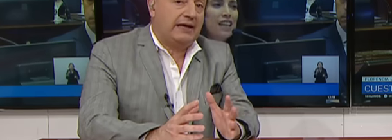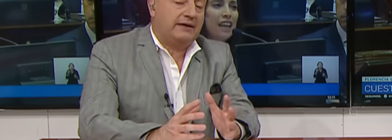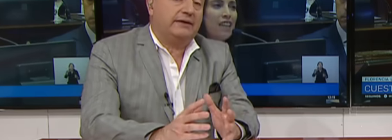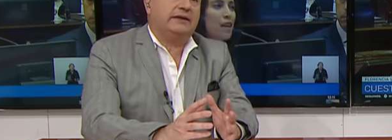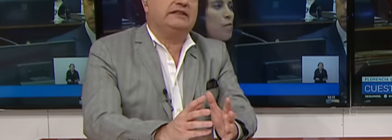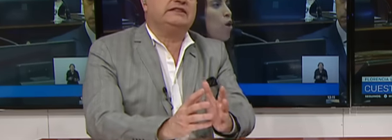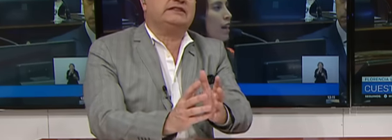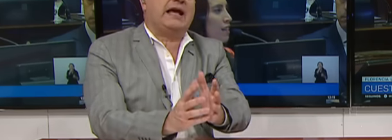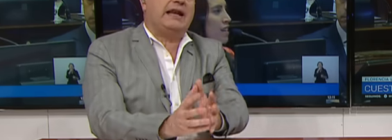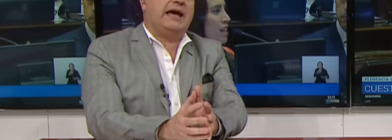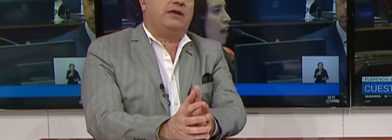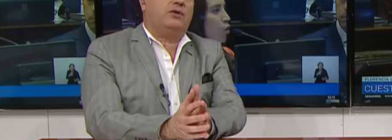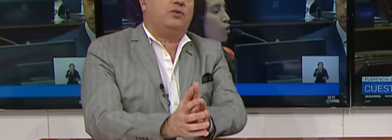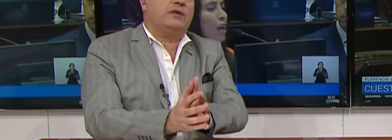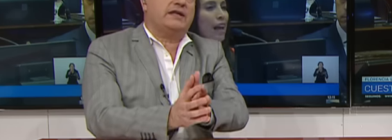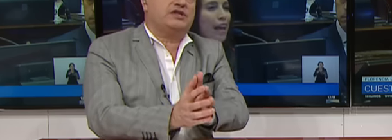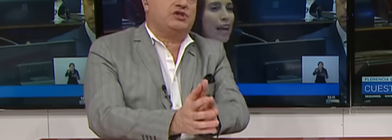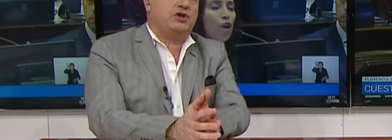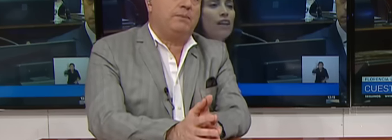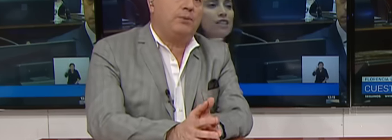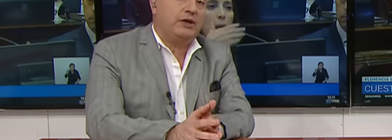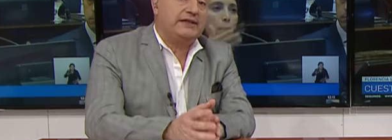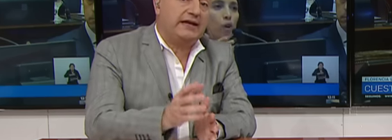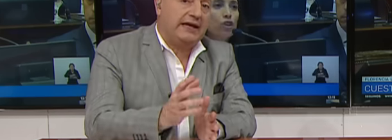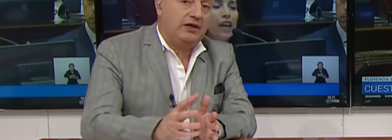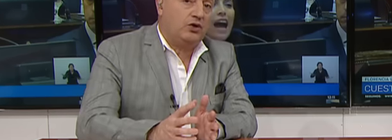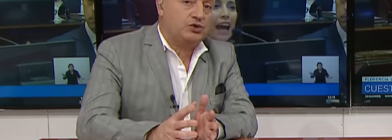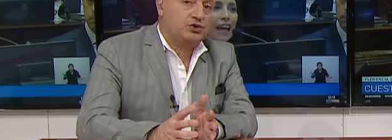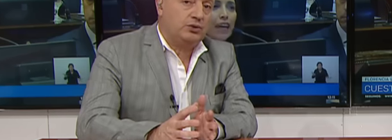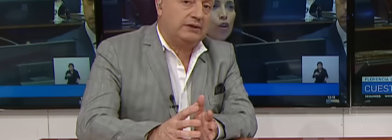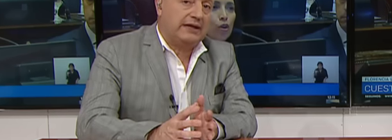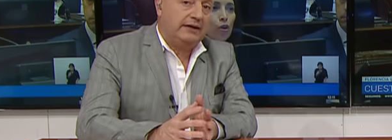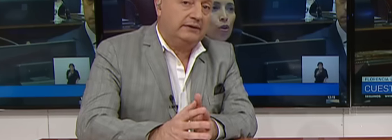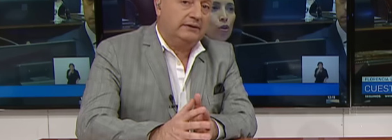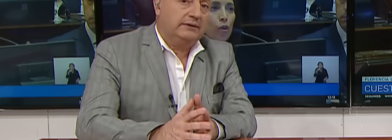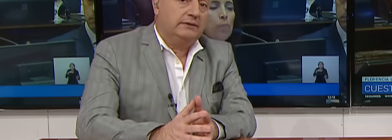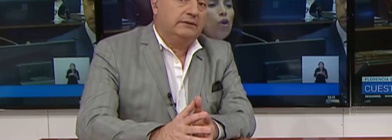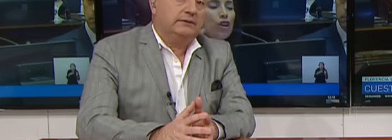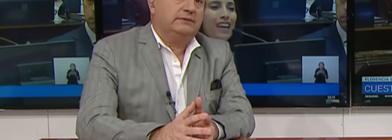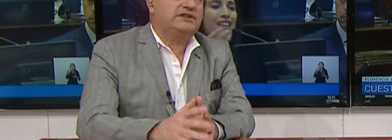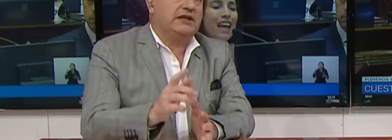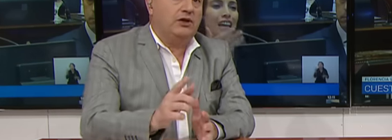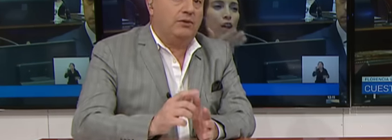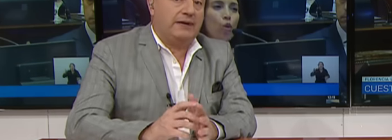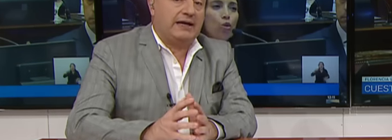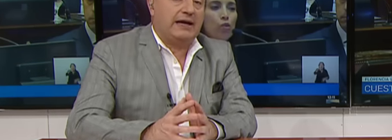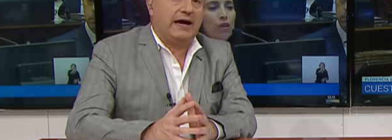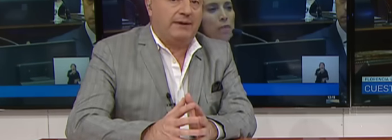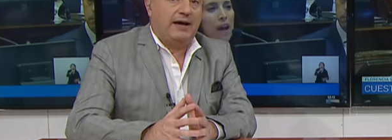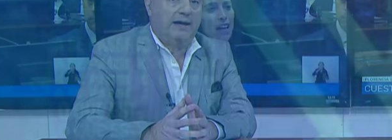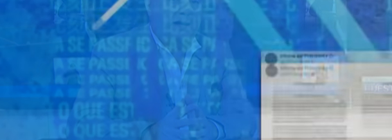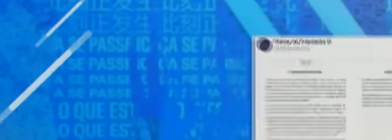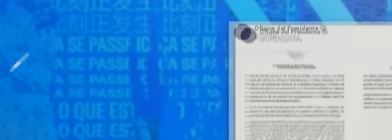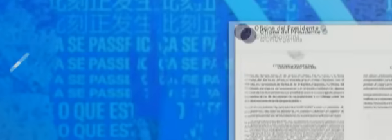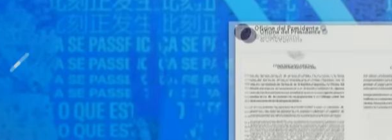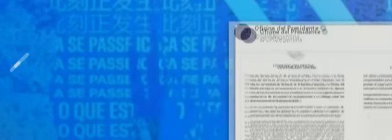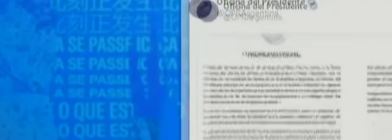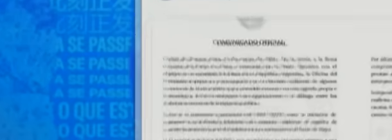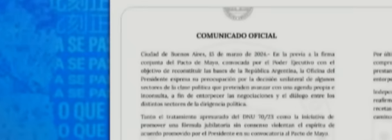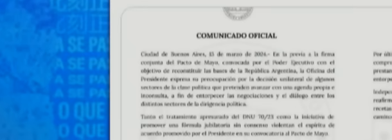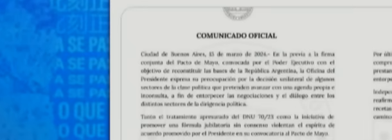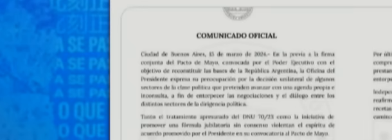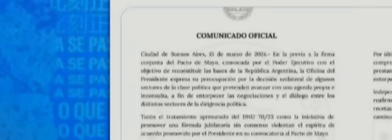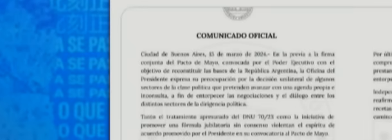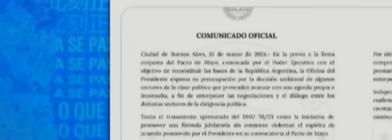había instalado una decisión política inculta sin nombrarla a